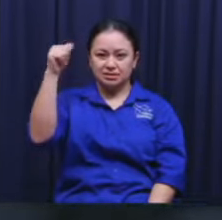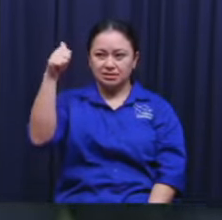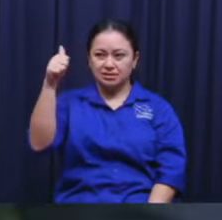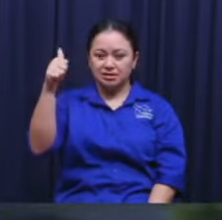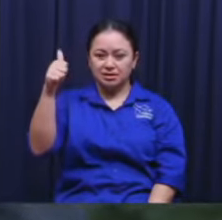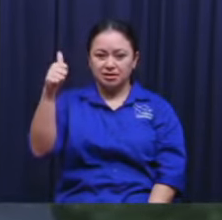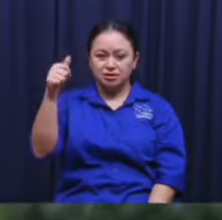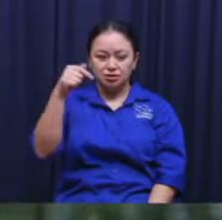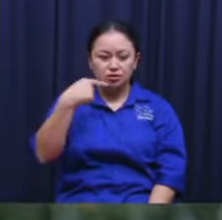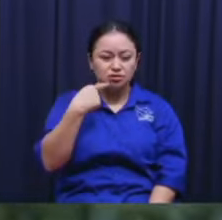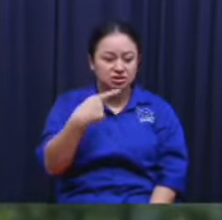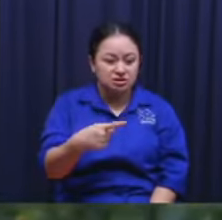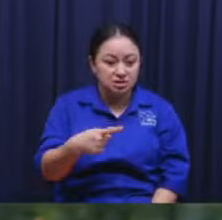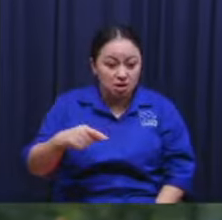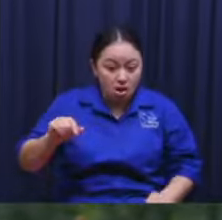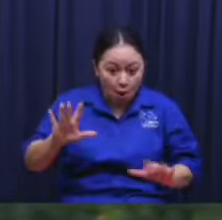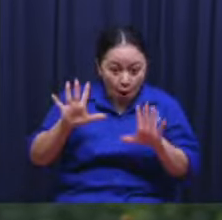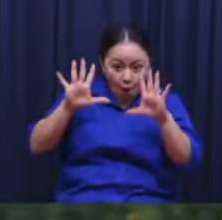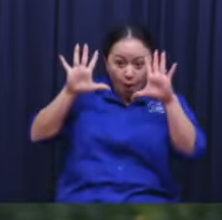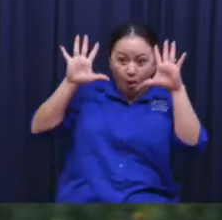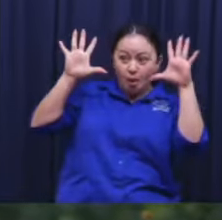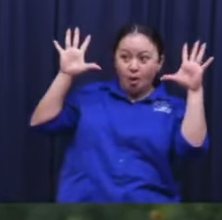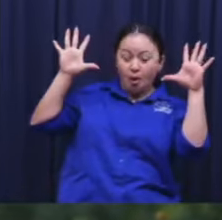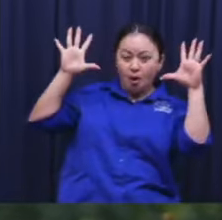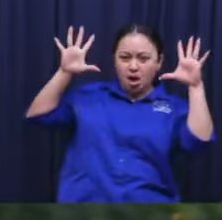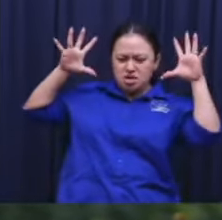Oh, y si usted, y un leonote así.